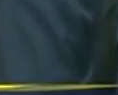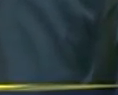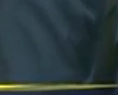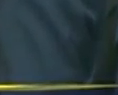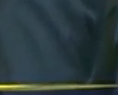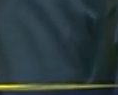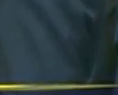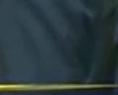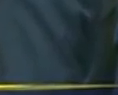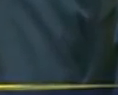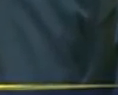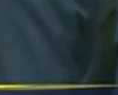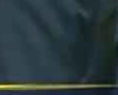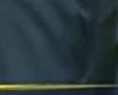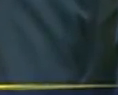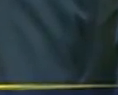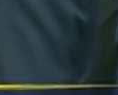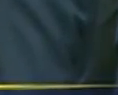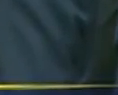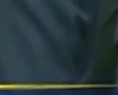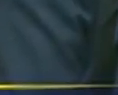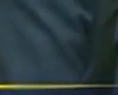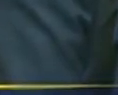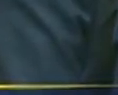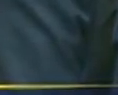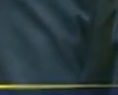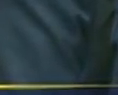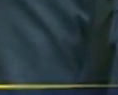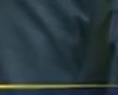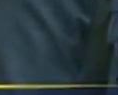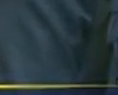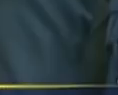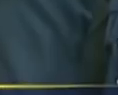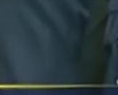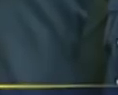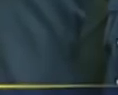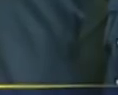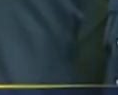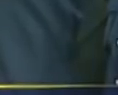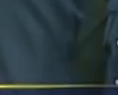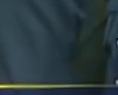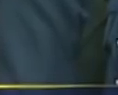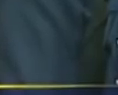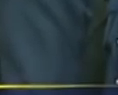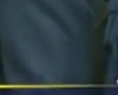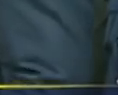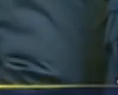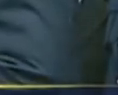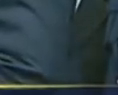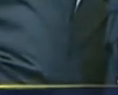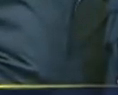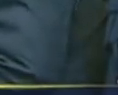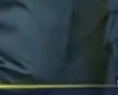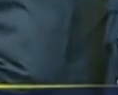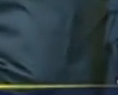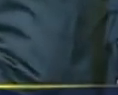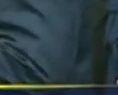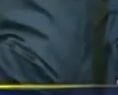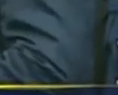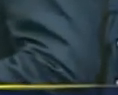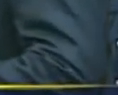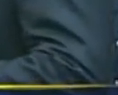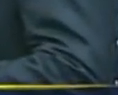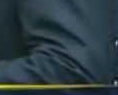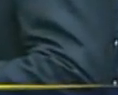presente entre los invitados internacionales. Además, también se cuentan entre los panelistas que han